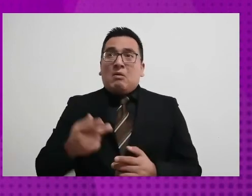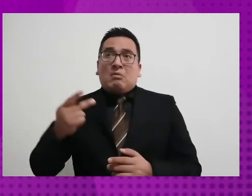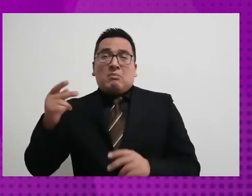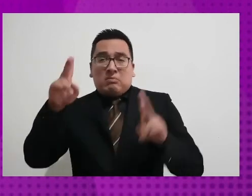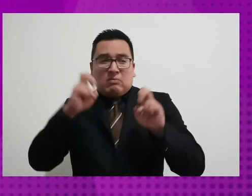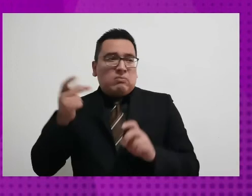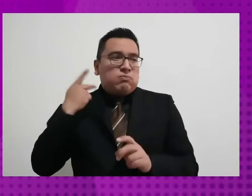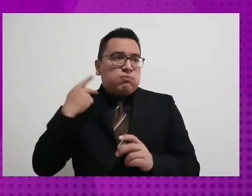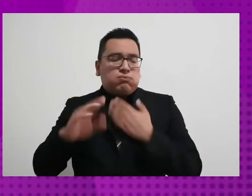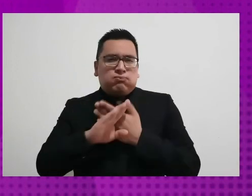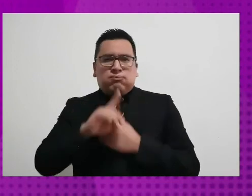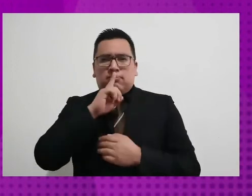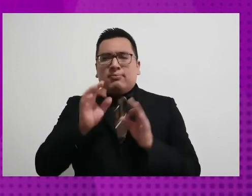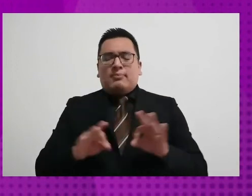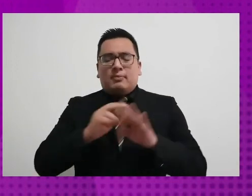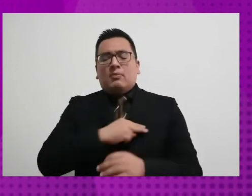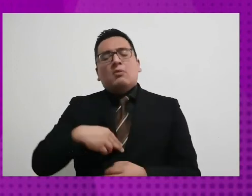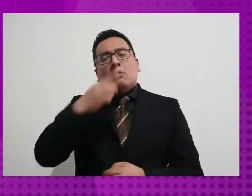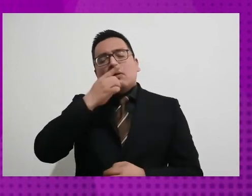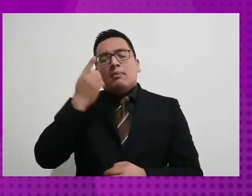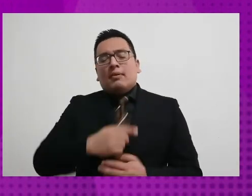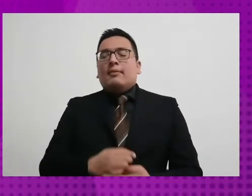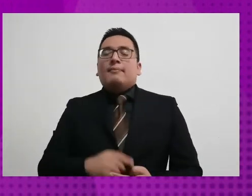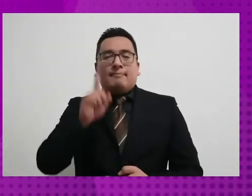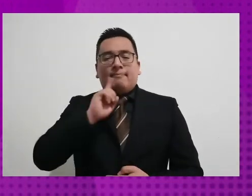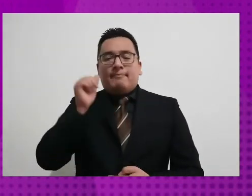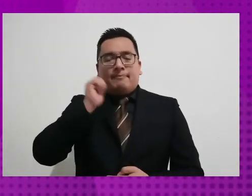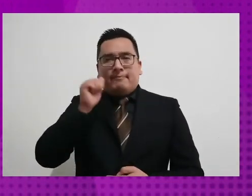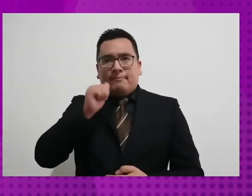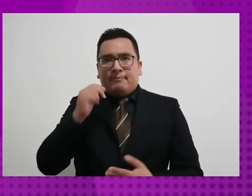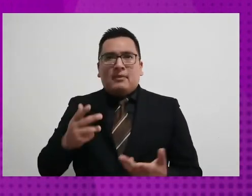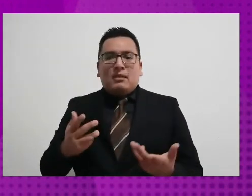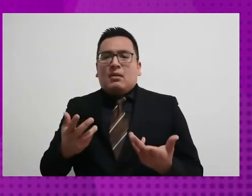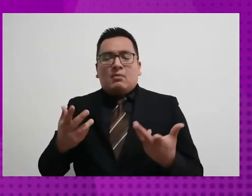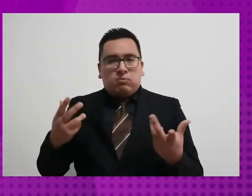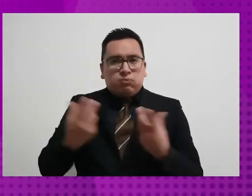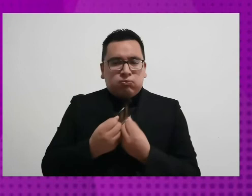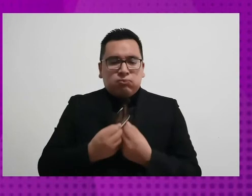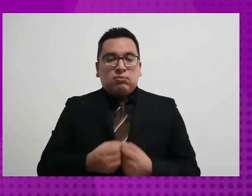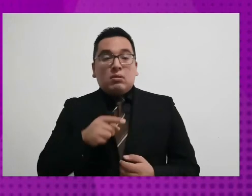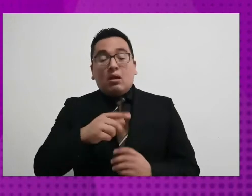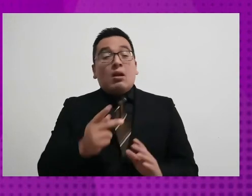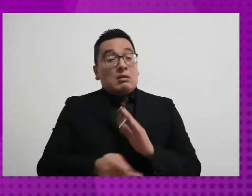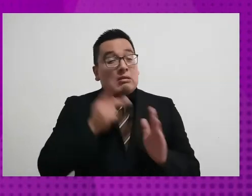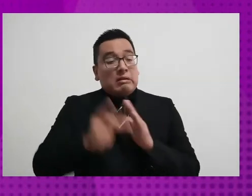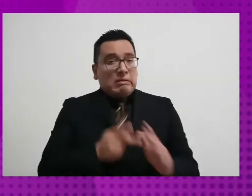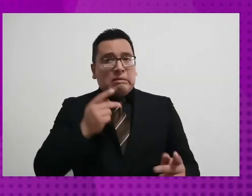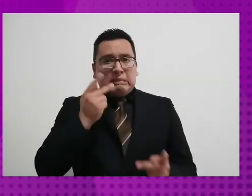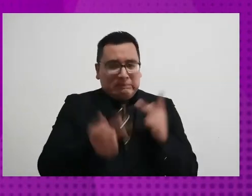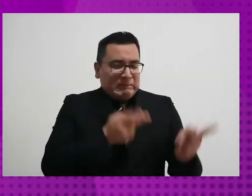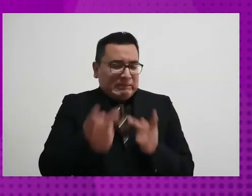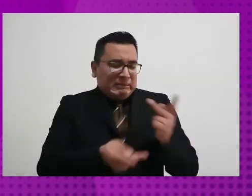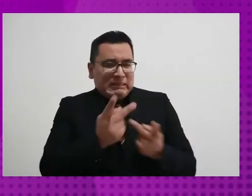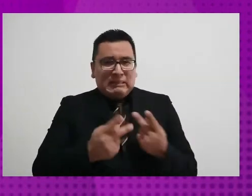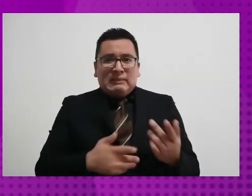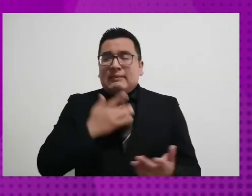violencia política, que es importante denunciar y acompañar a las mujeres en todo este proceso sin revictimizar a las mujeres, pero